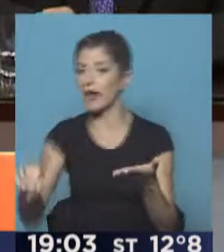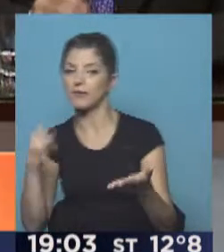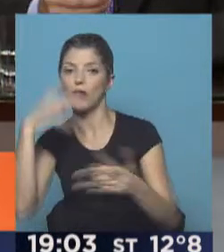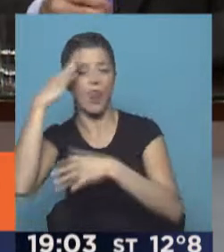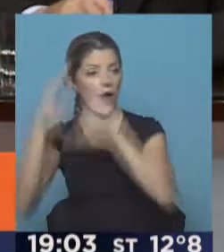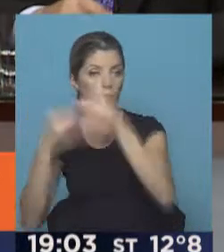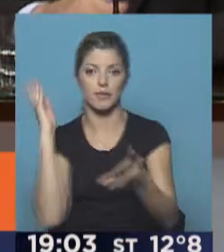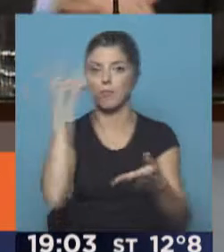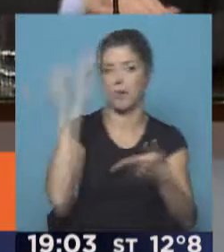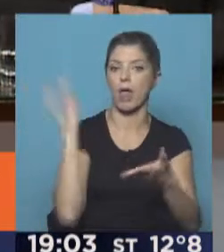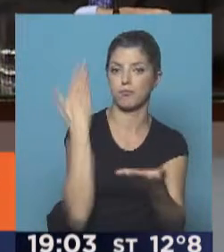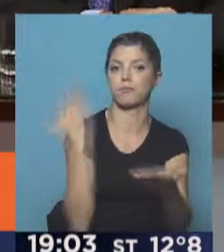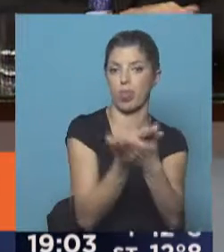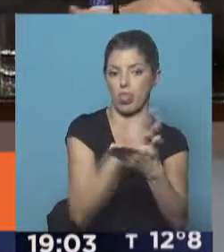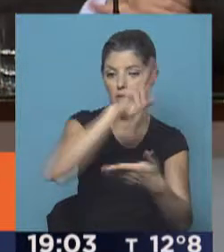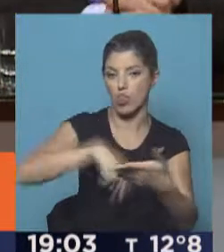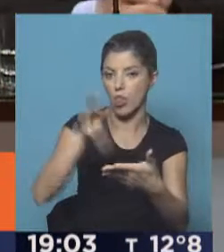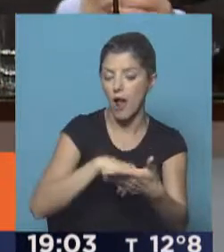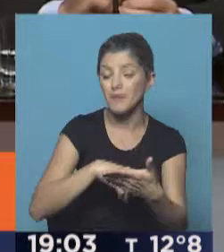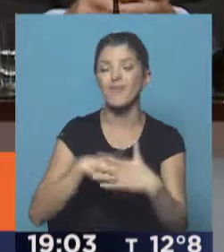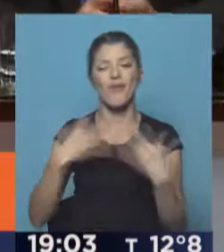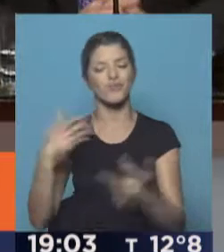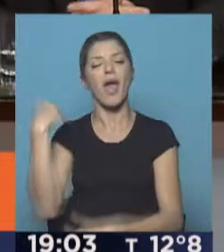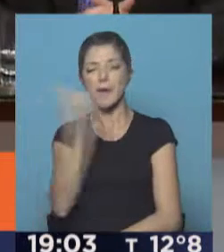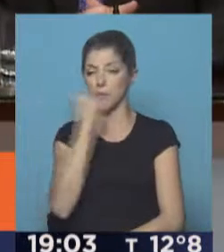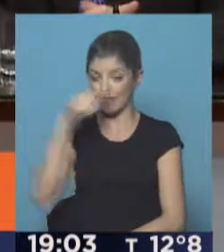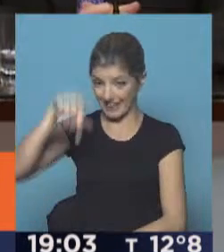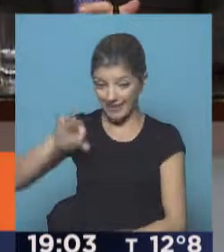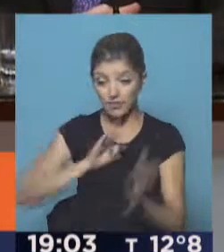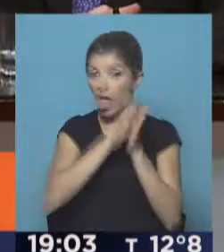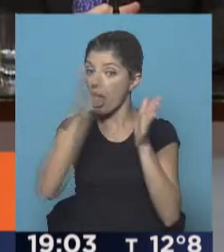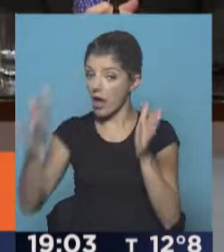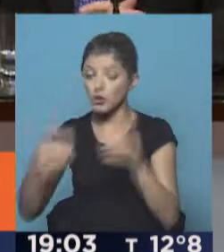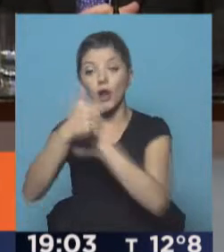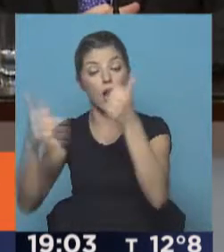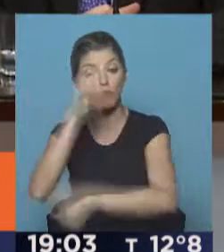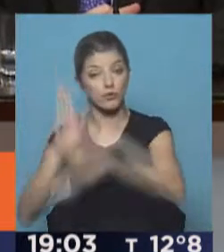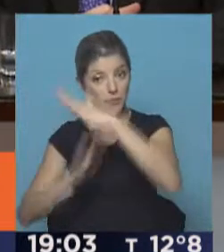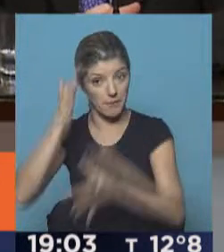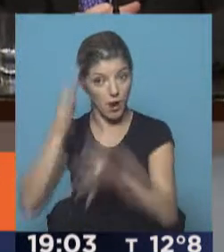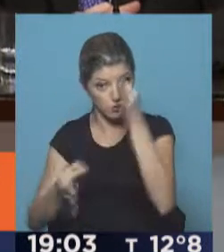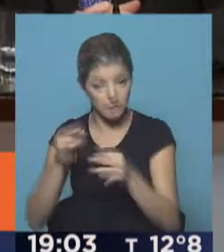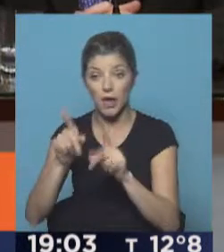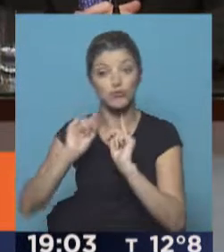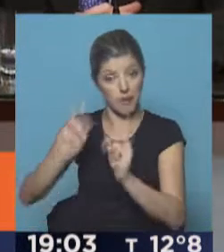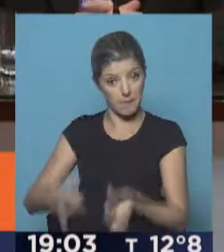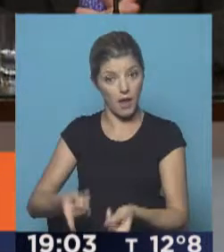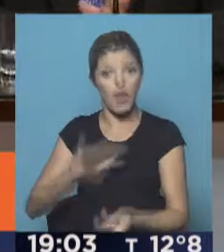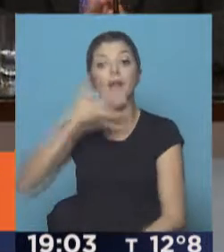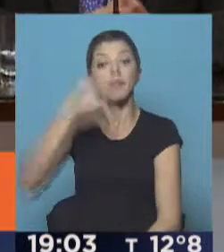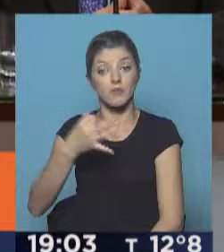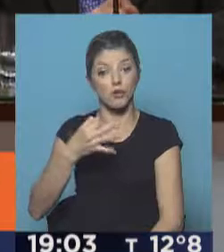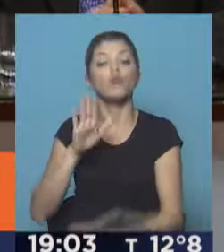Nos parece igual importante que en el transcurso de este año la Corte vaya generando pronunciamientos en relación a cómo